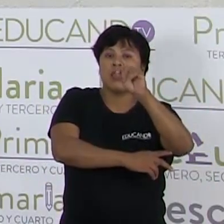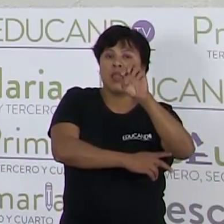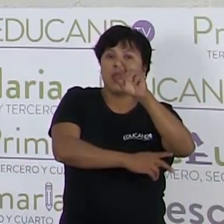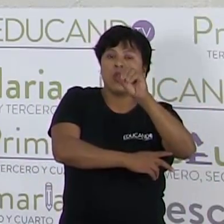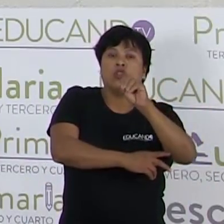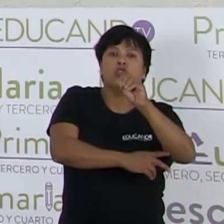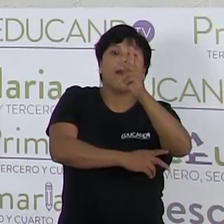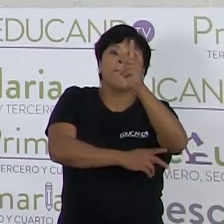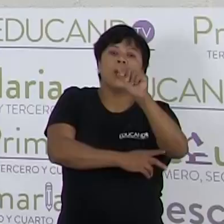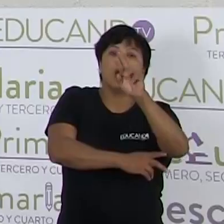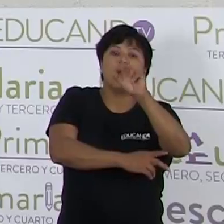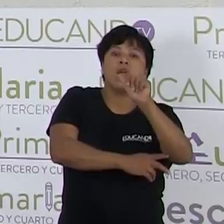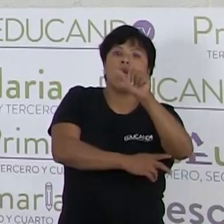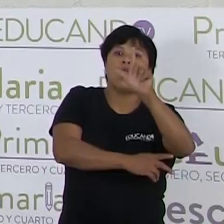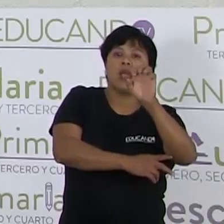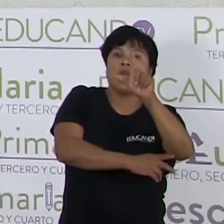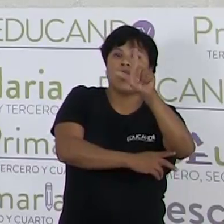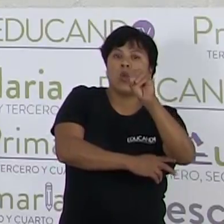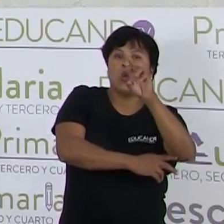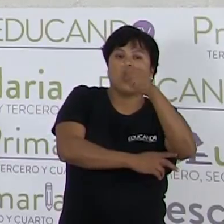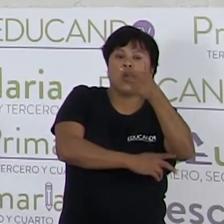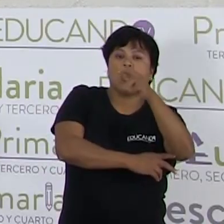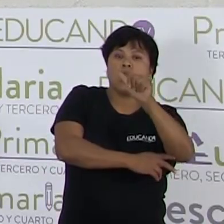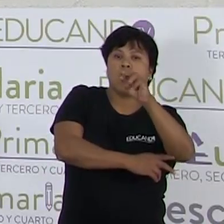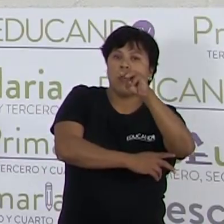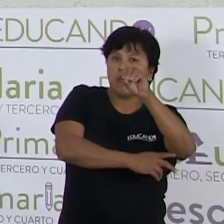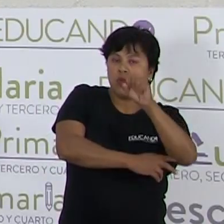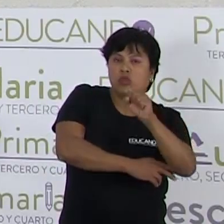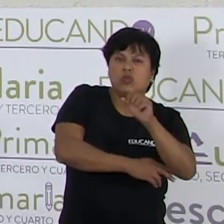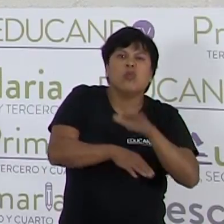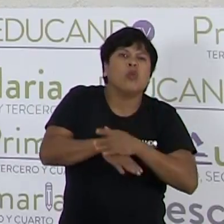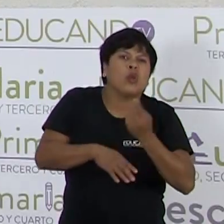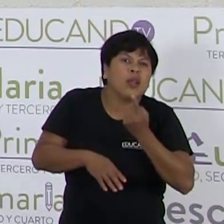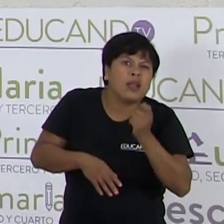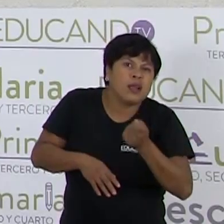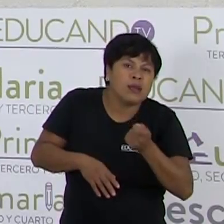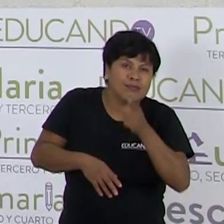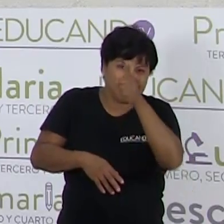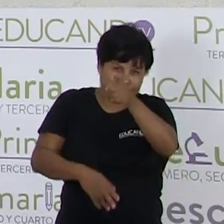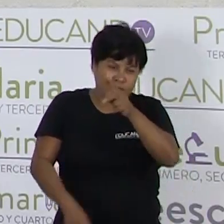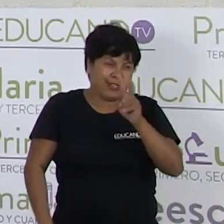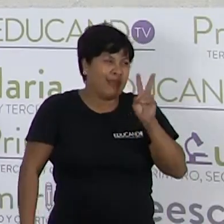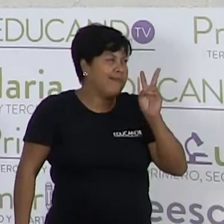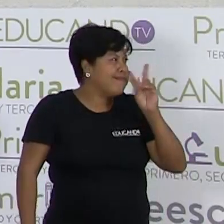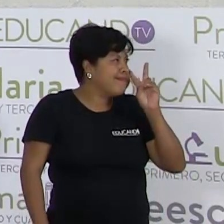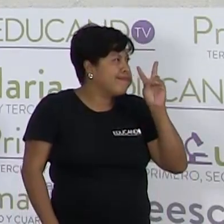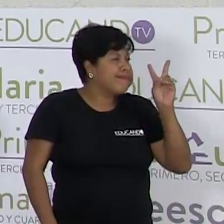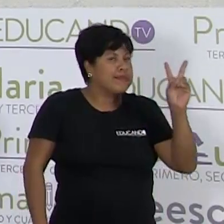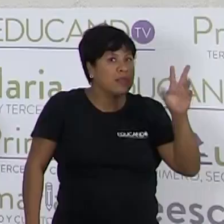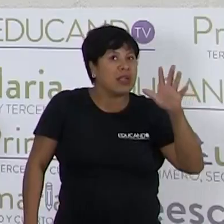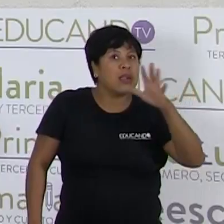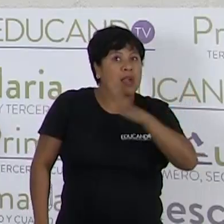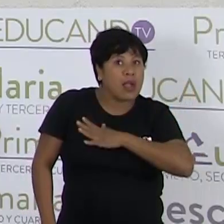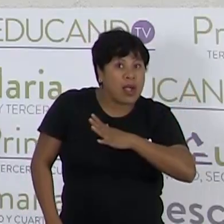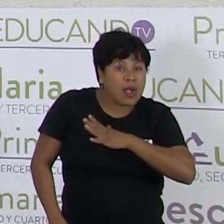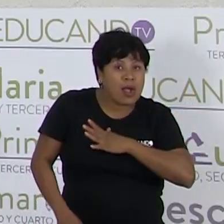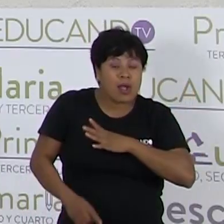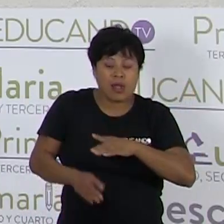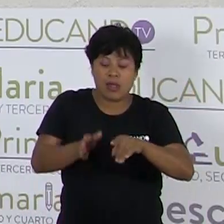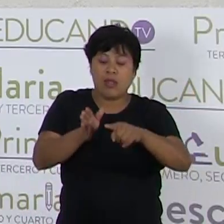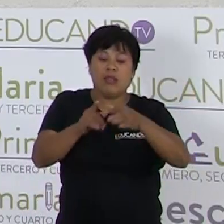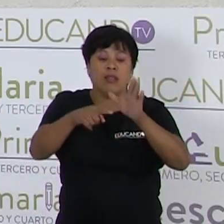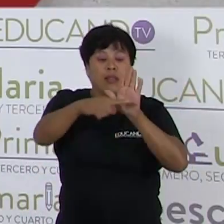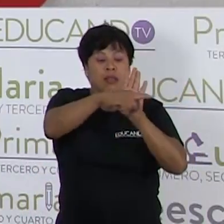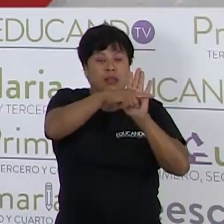paralelogramos. ¿Por qué le llamamos paralelogramos? Porque si los observas bien, tienen lados que son